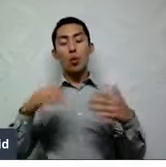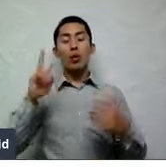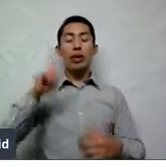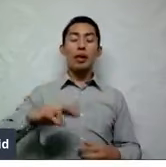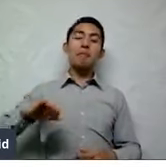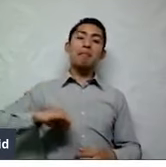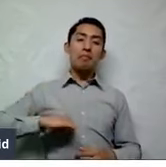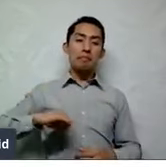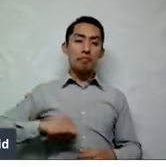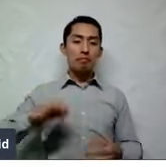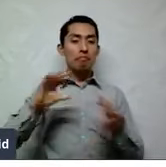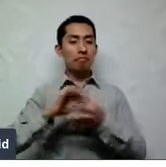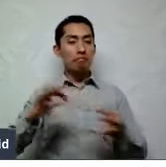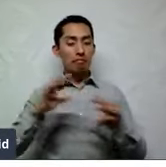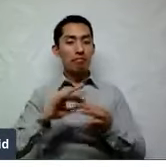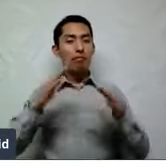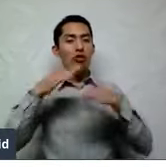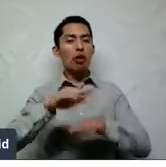temazo esto